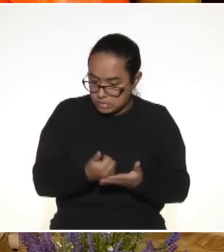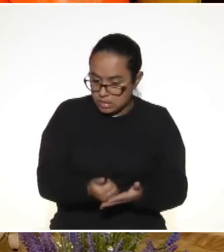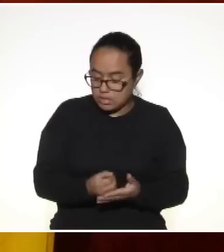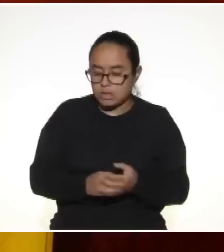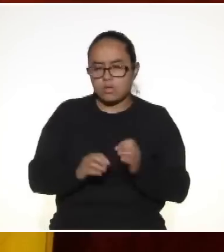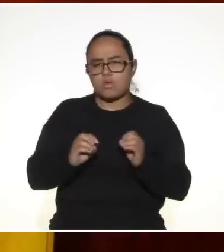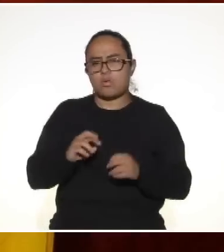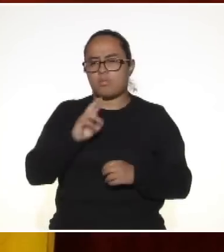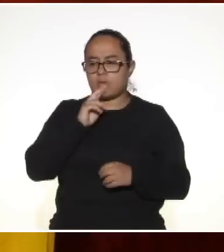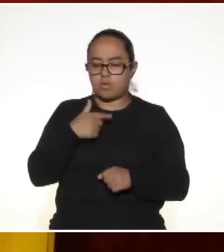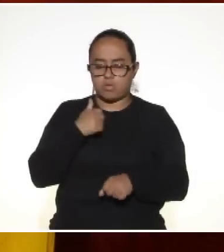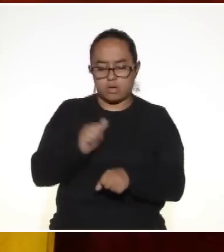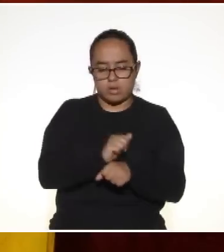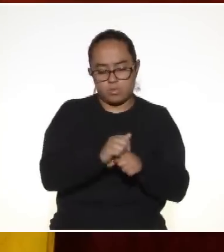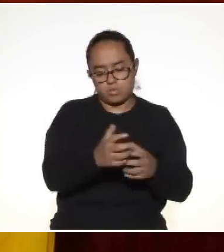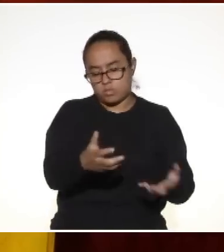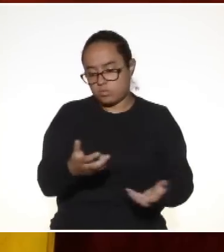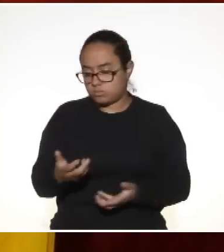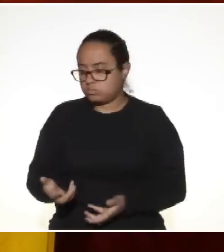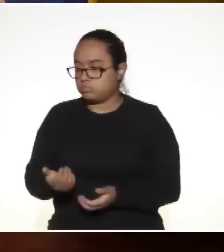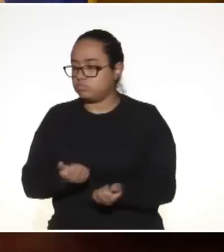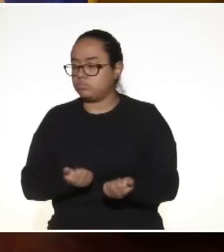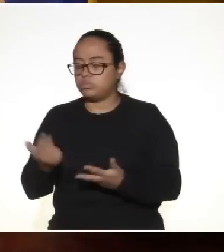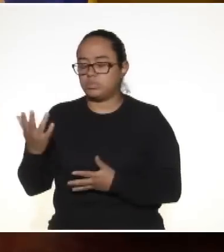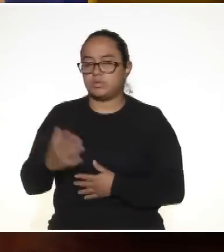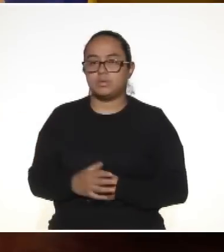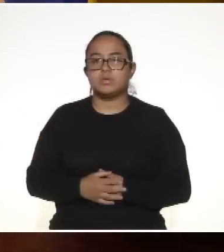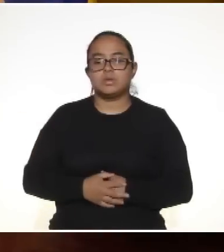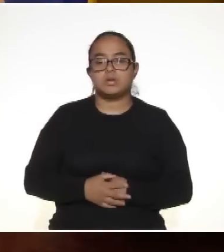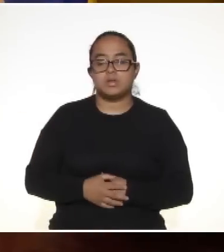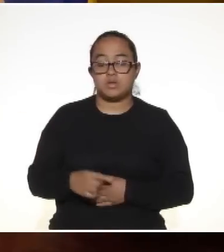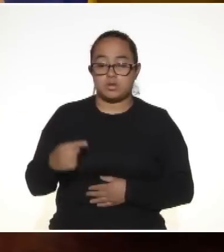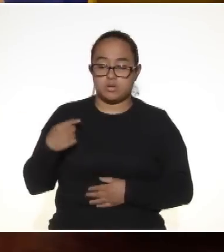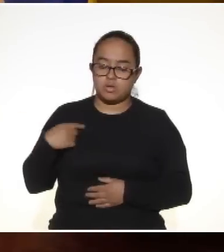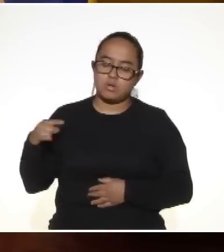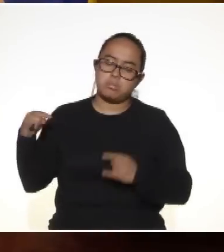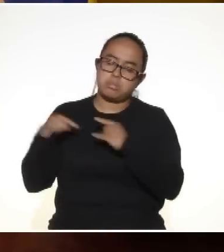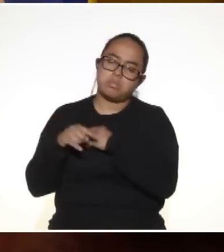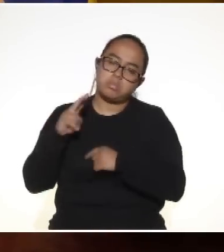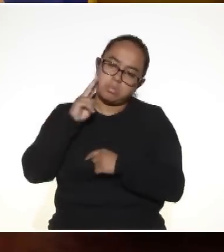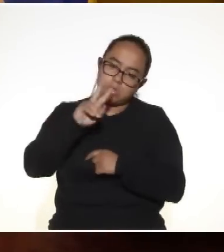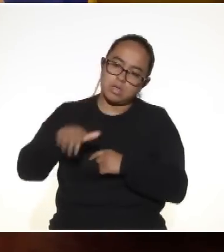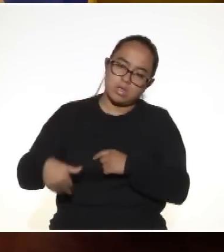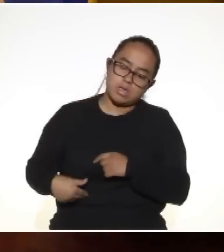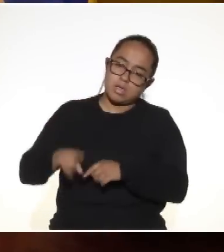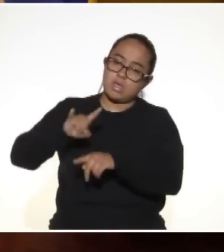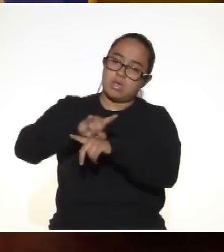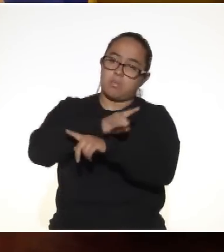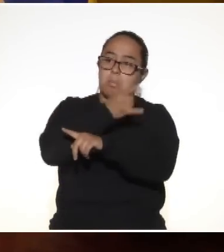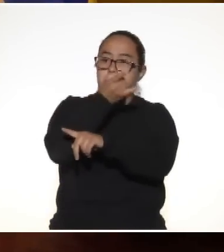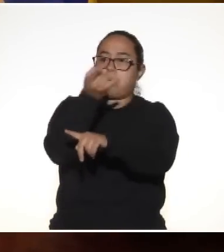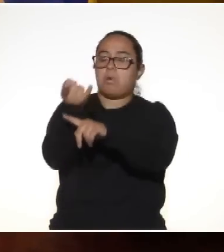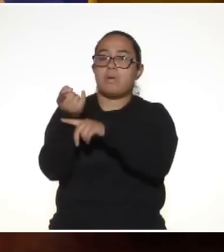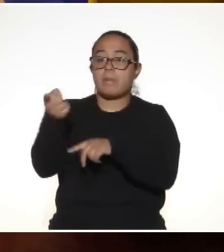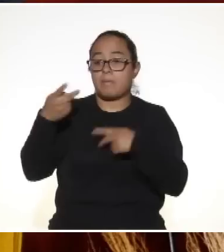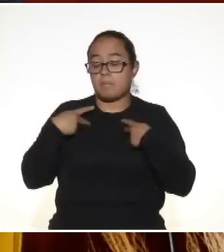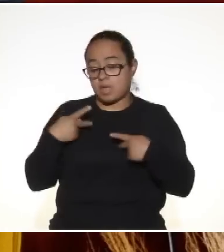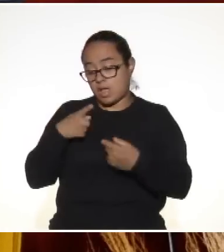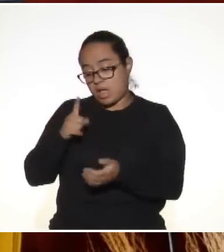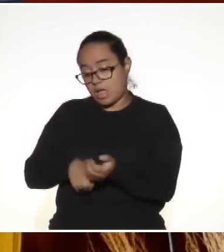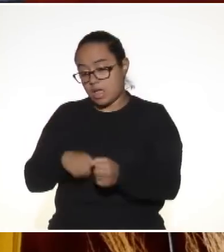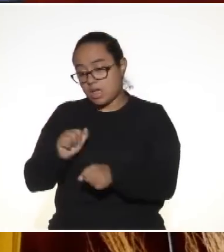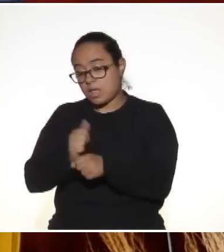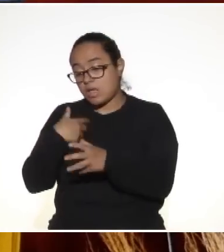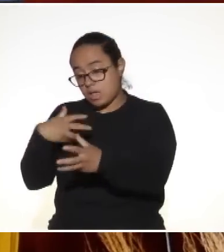si yo tengo un auto, llevarlo en ese auto? Yo pienso, voy en la carretera y veo un accidente, un coche está de cabeza, ¿qué hago con la persona que está dentro del